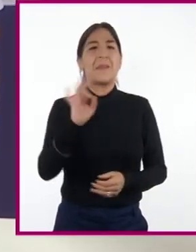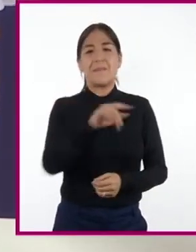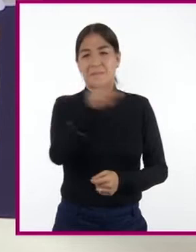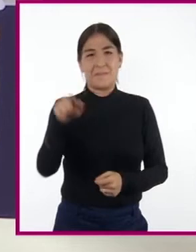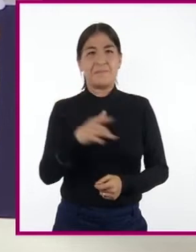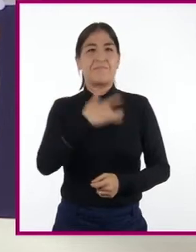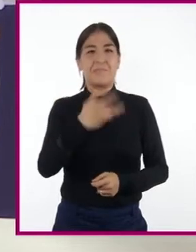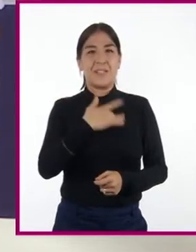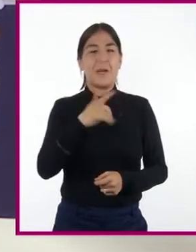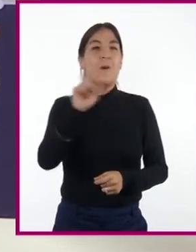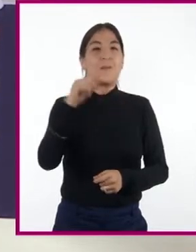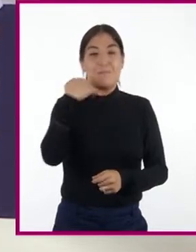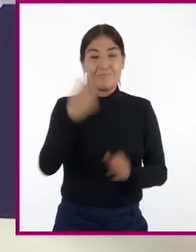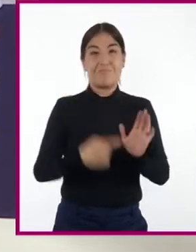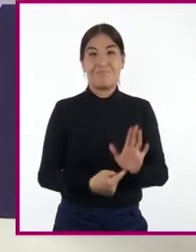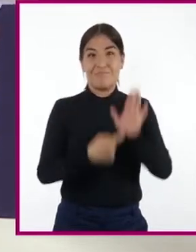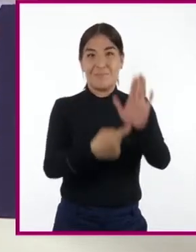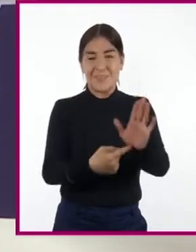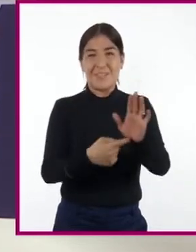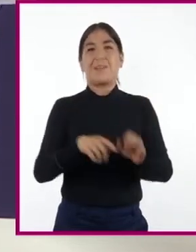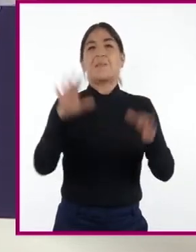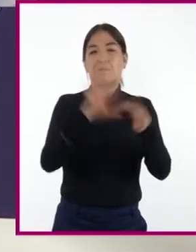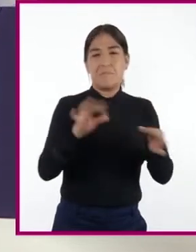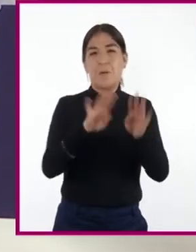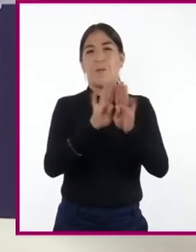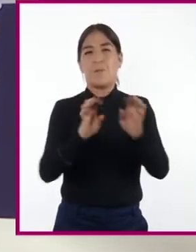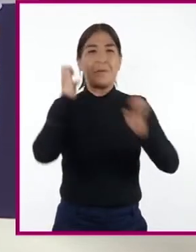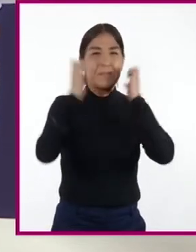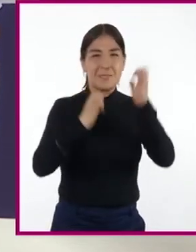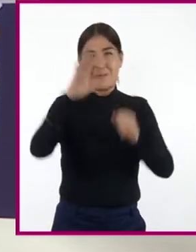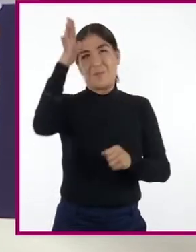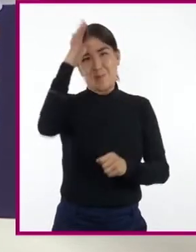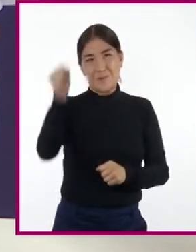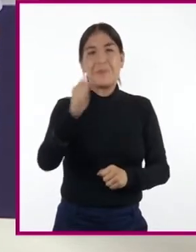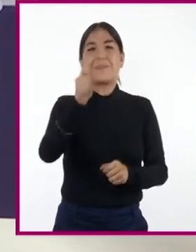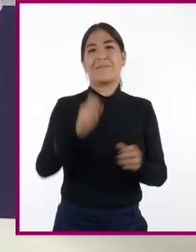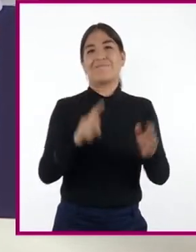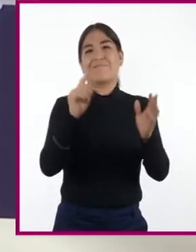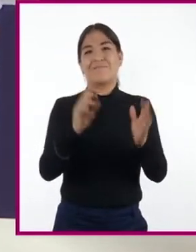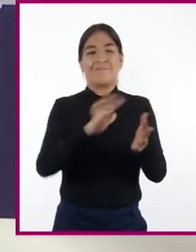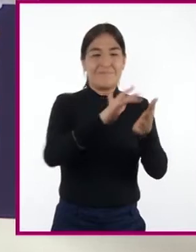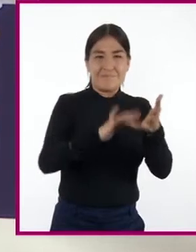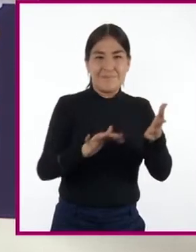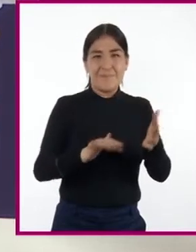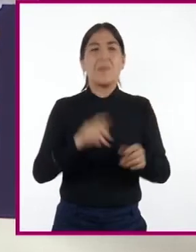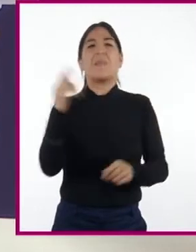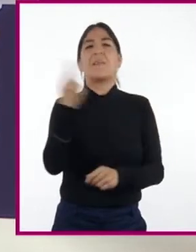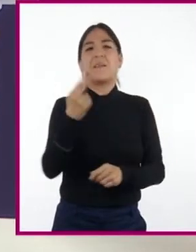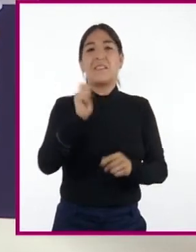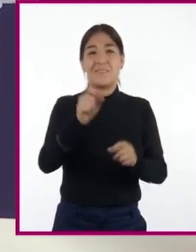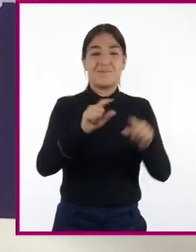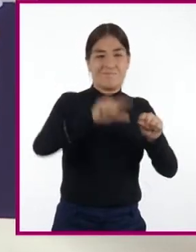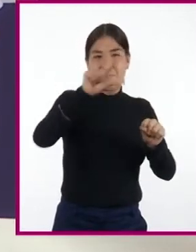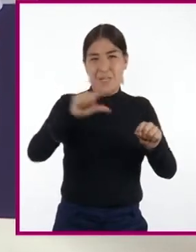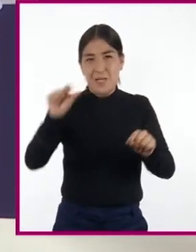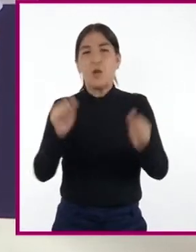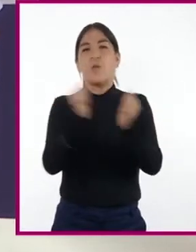en que nosotros necesitamos presentar una situación o exponer un concepto en un texto, necesitamos de